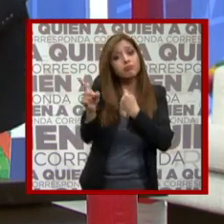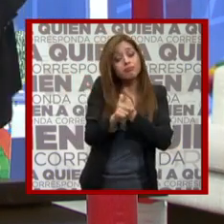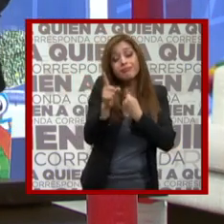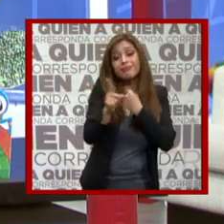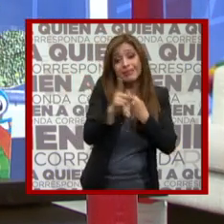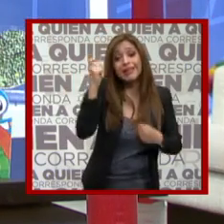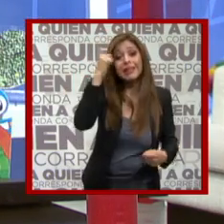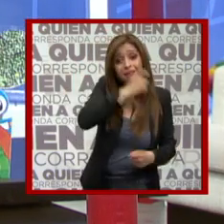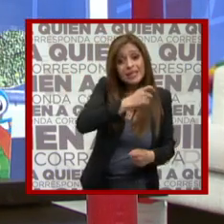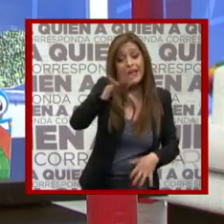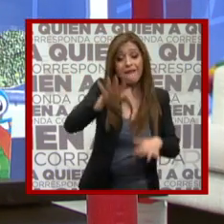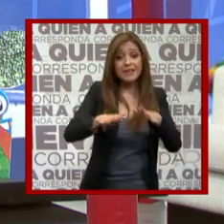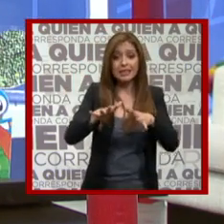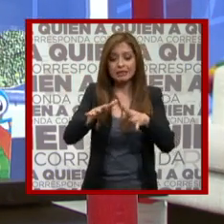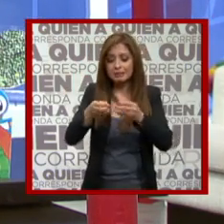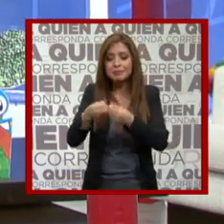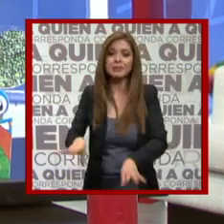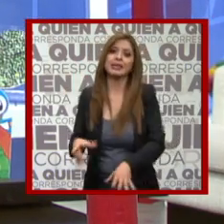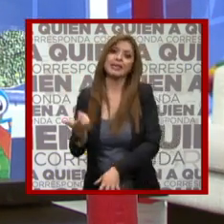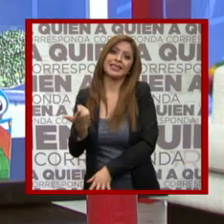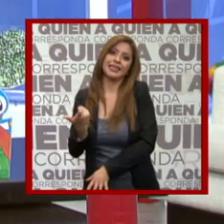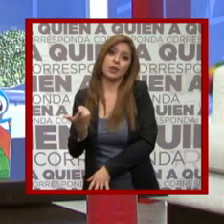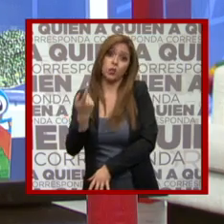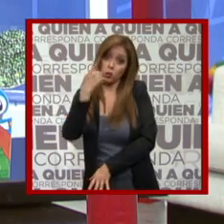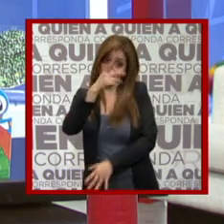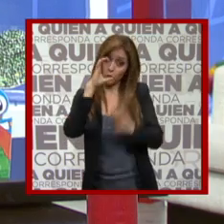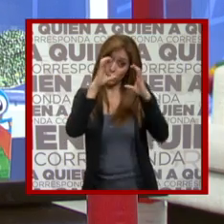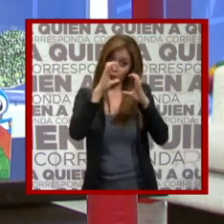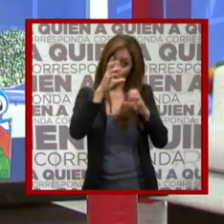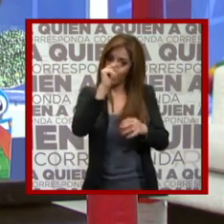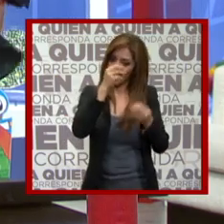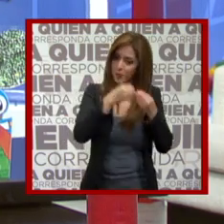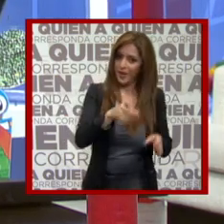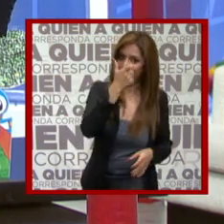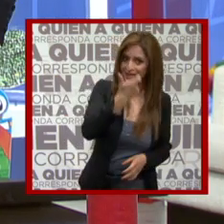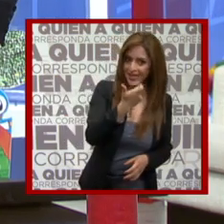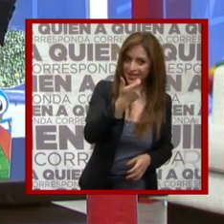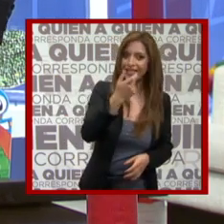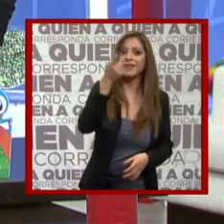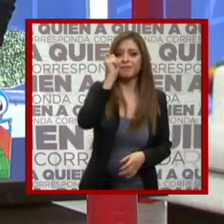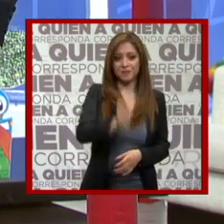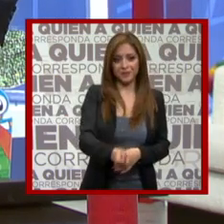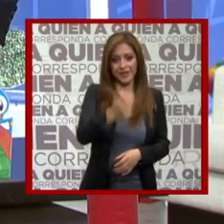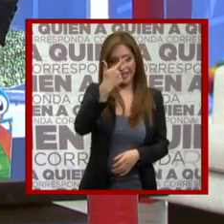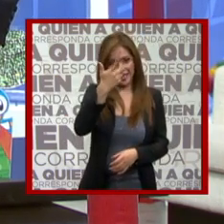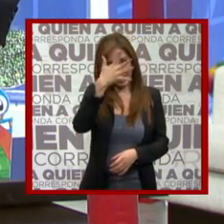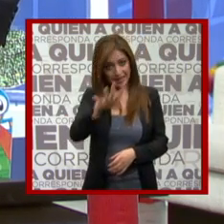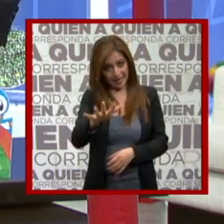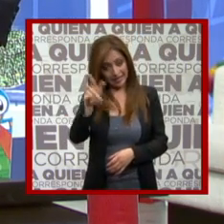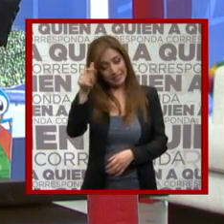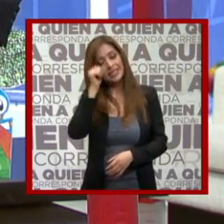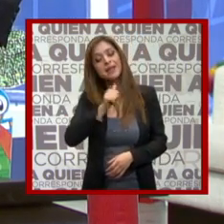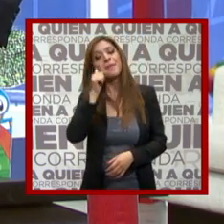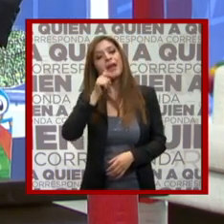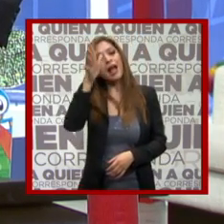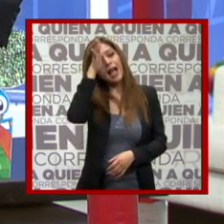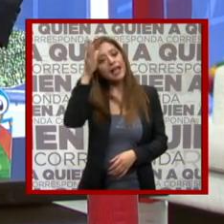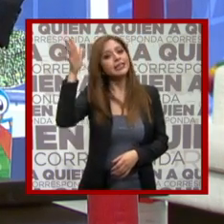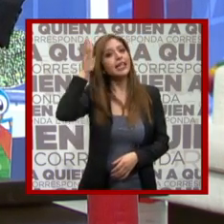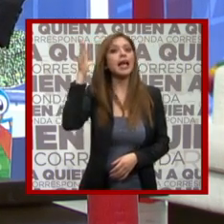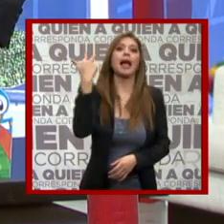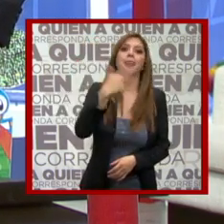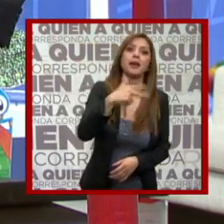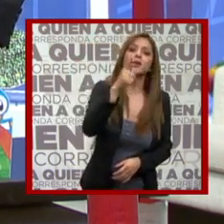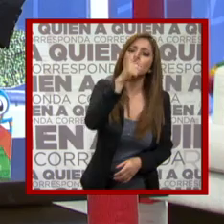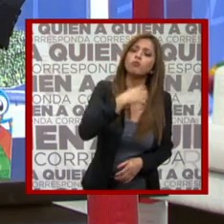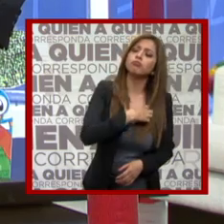repente sueltas el billete. Uh-huh. Pero bueno, no suelten el billete 7 días de la noche, de lunes a viernes, por Azteca 13. Lo va a